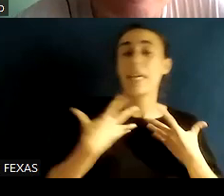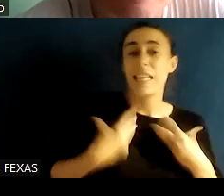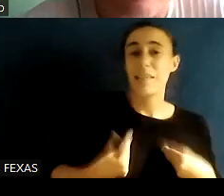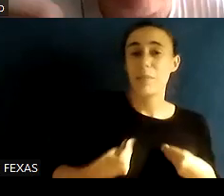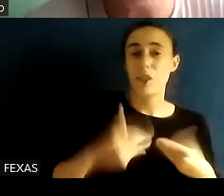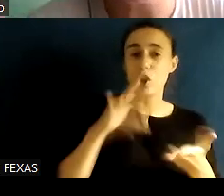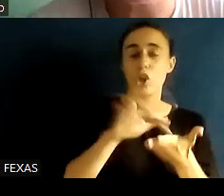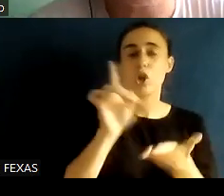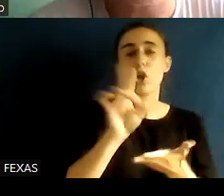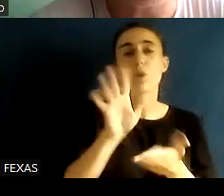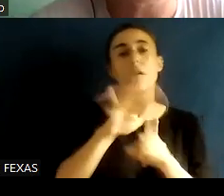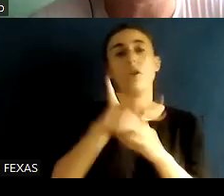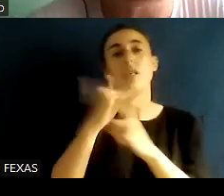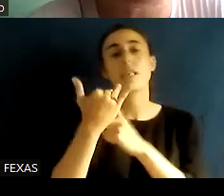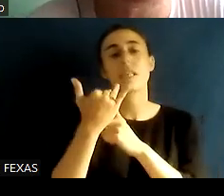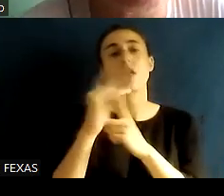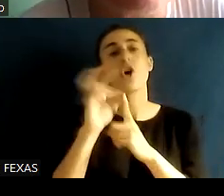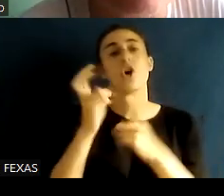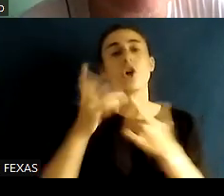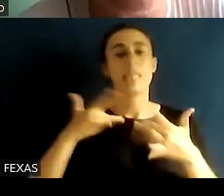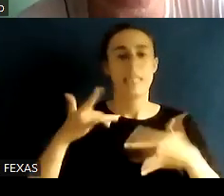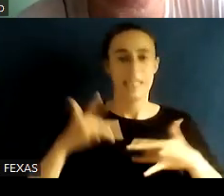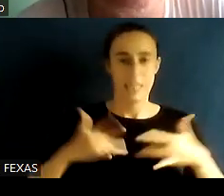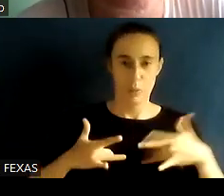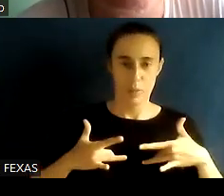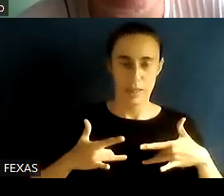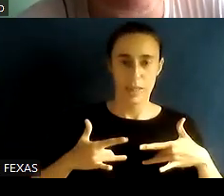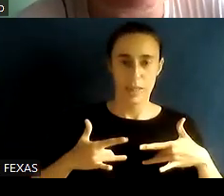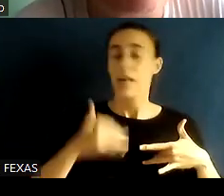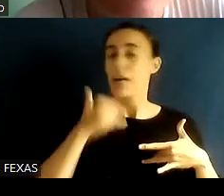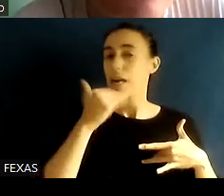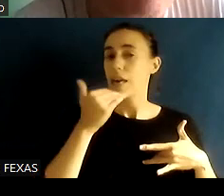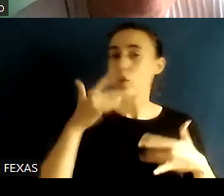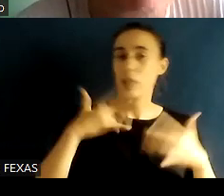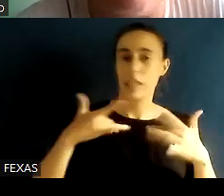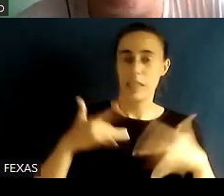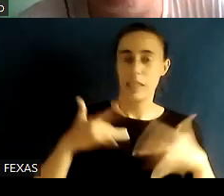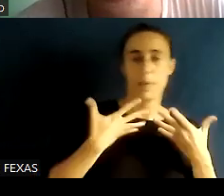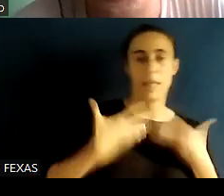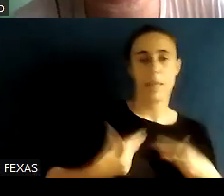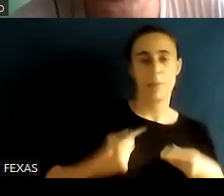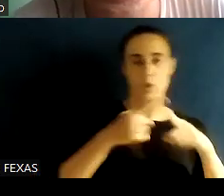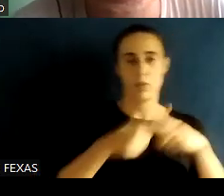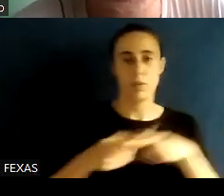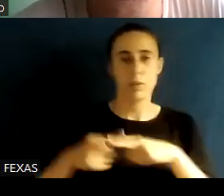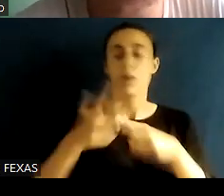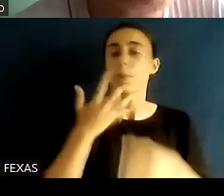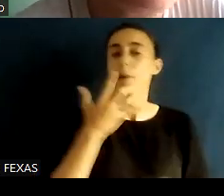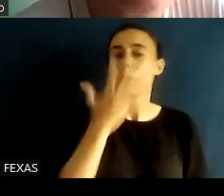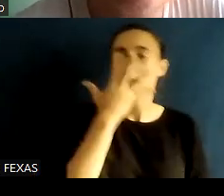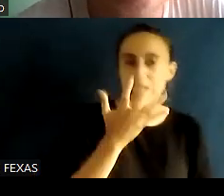pueden dar alguna sintomatología, algún síntoma compartido con ella, como por ejemplo la tristeza,